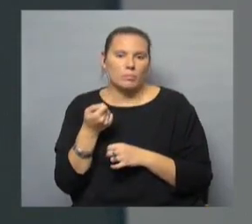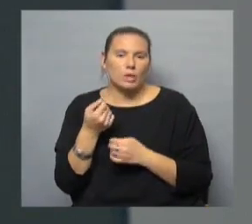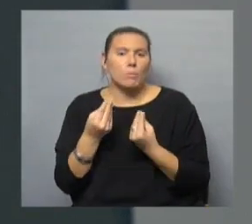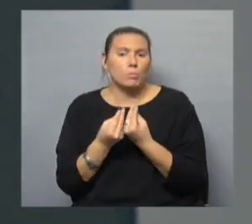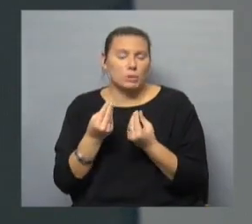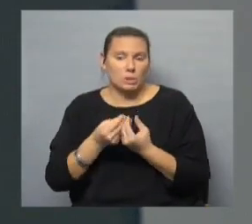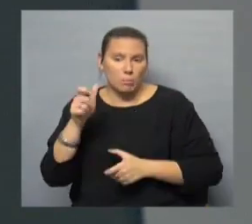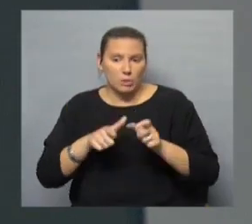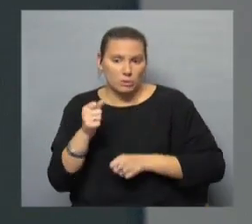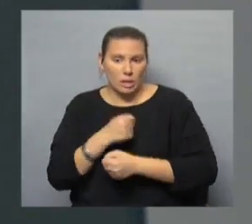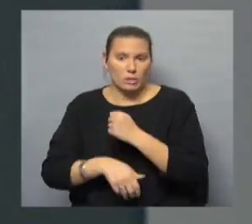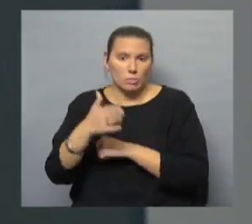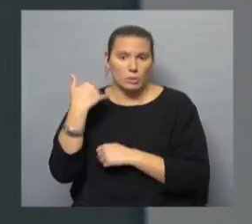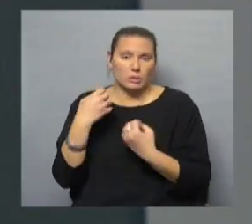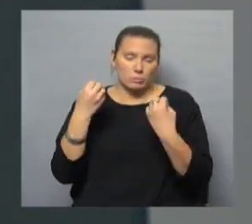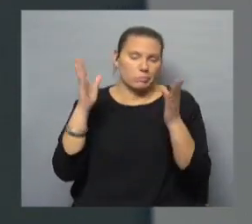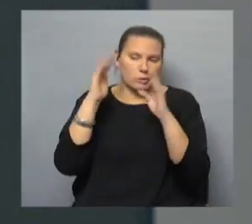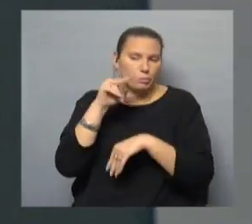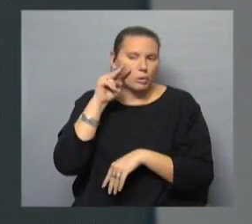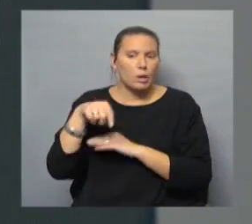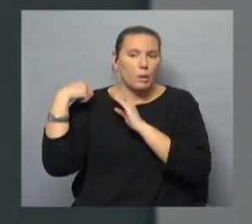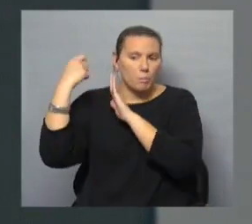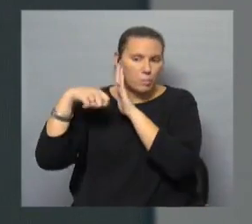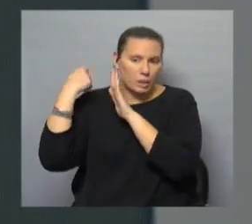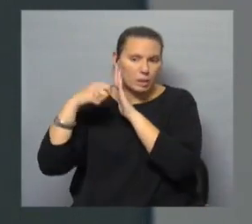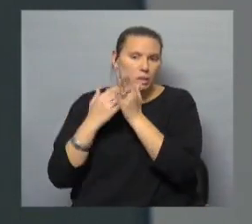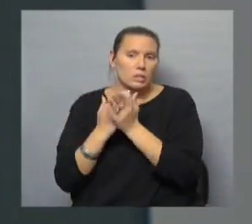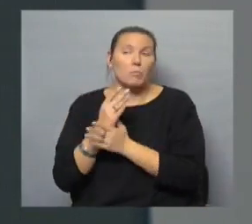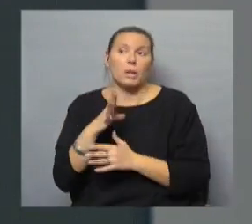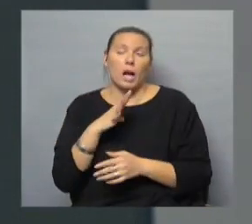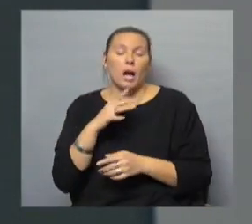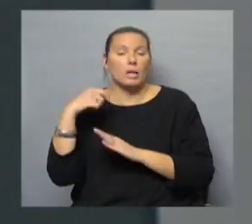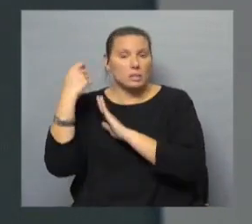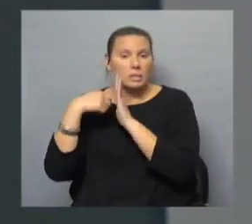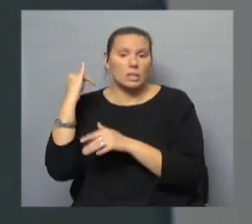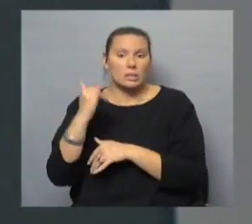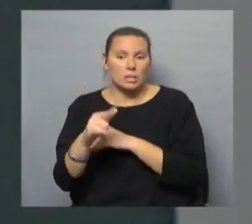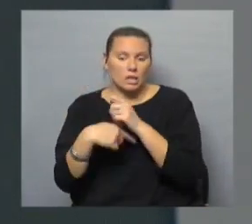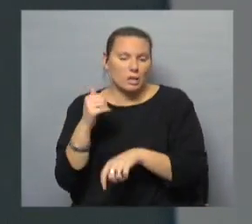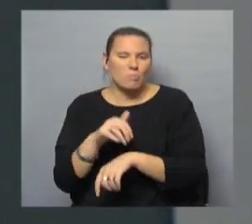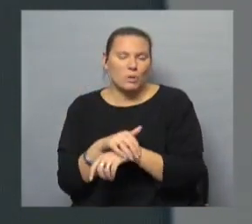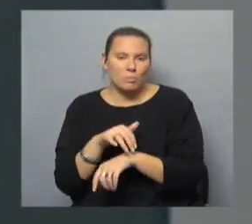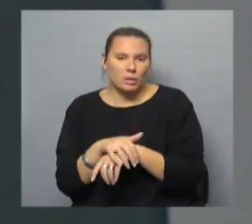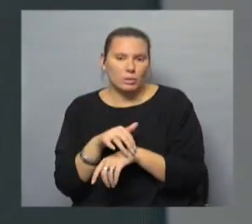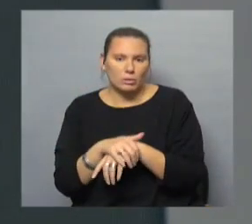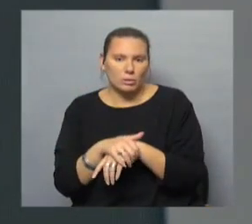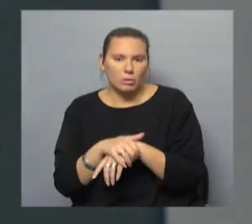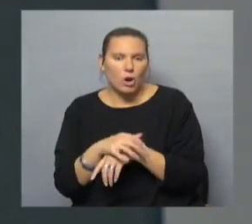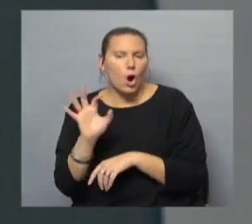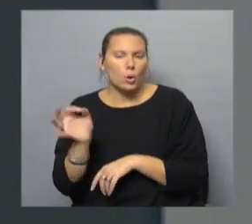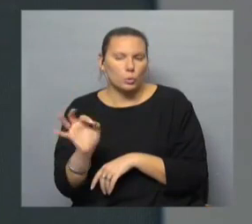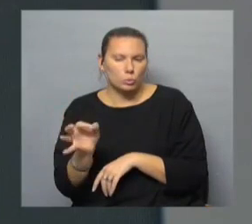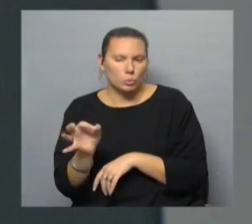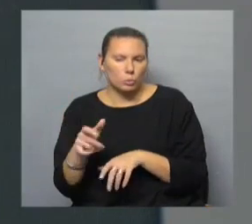mucha gente el año pasado se perdió la peli, porque como pasa siempre, ¿no? Está en cartel. Aparte, en ese momento, cuando estuvimos como en